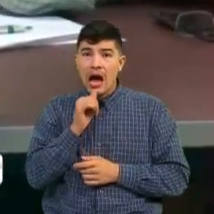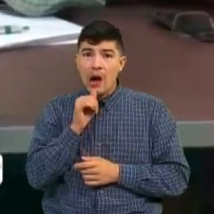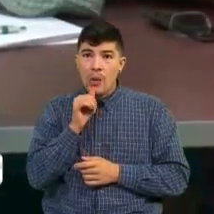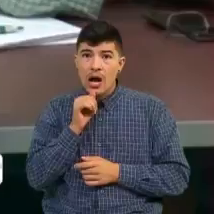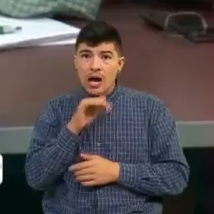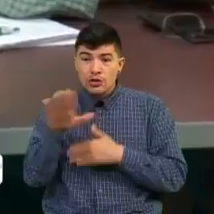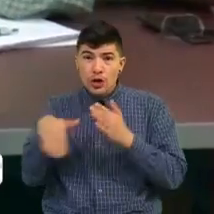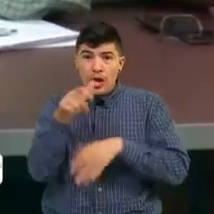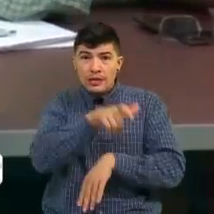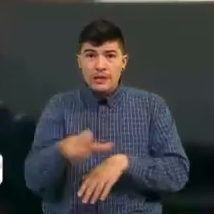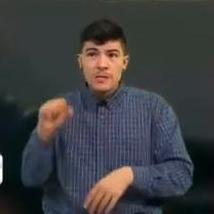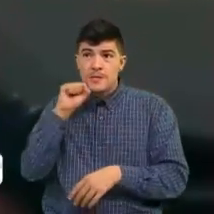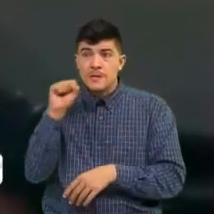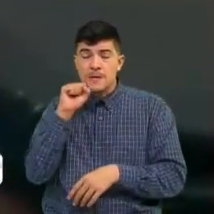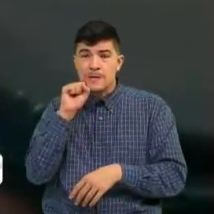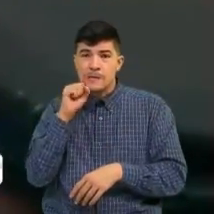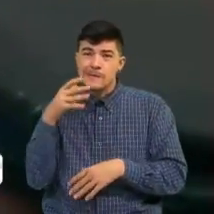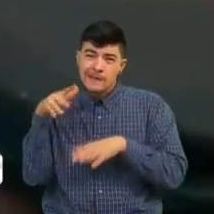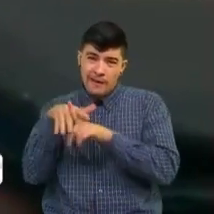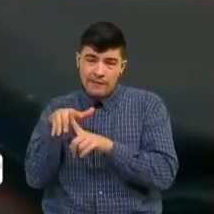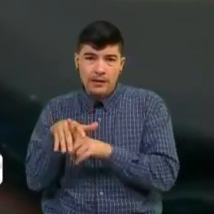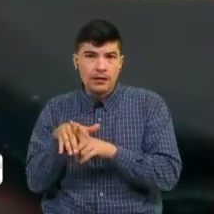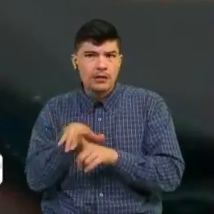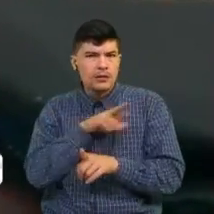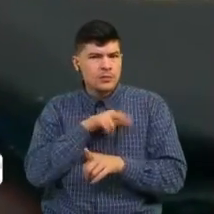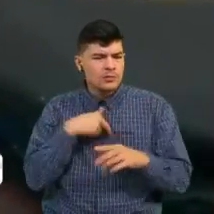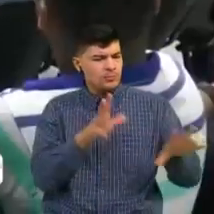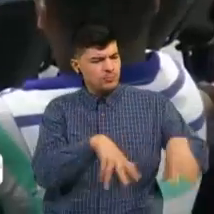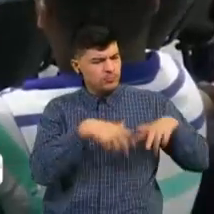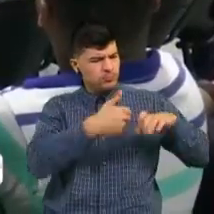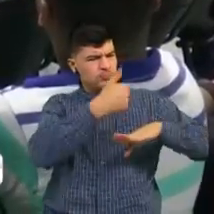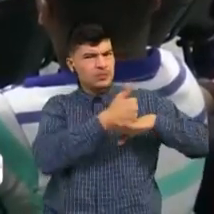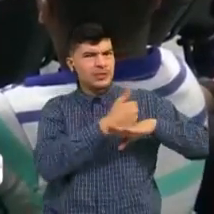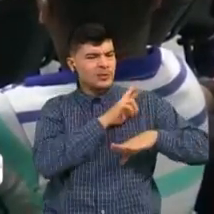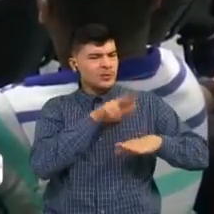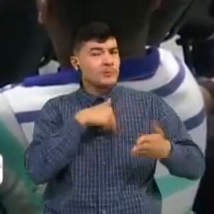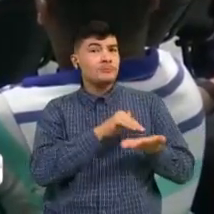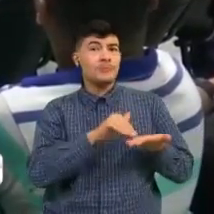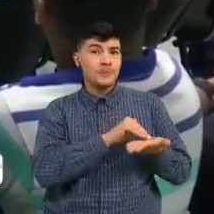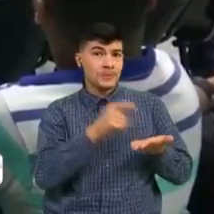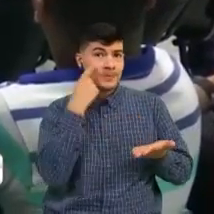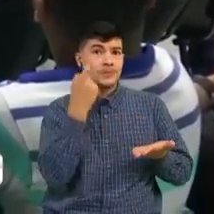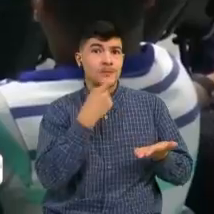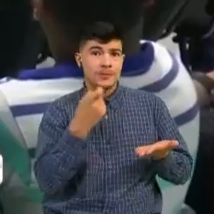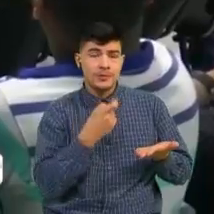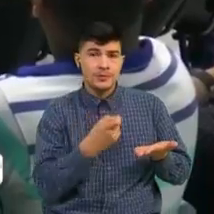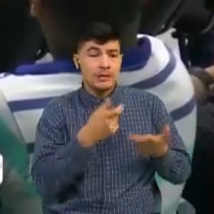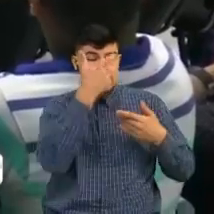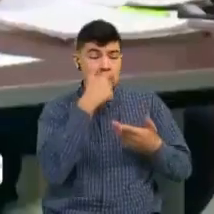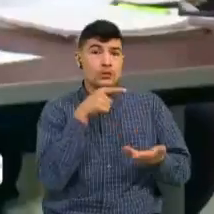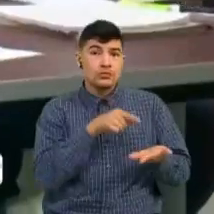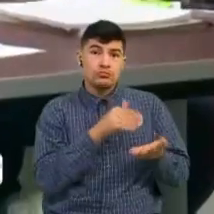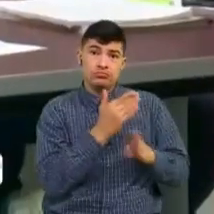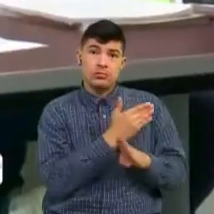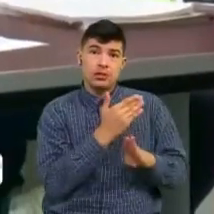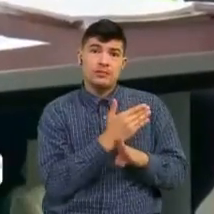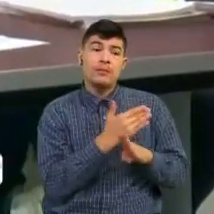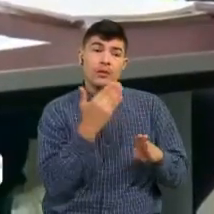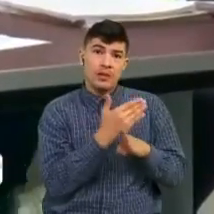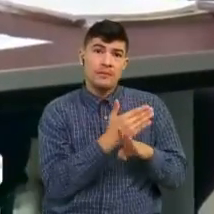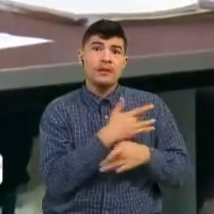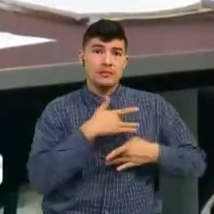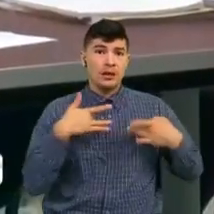está comprometida vivamente en buscarle una solución a este problema, que es muy serio y que por supuesto se está convirtiendo en un problema de